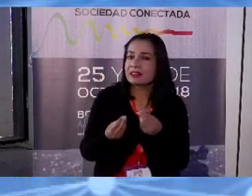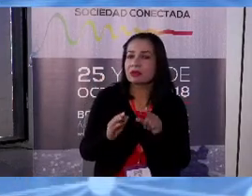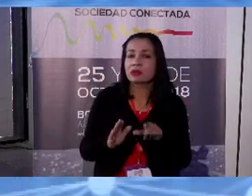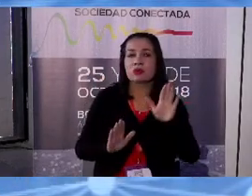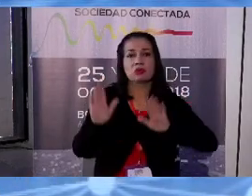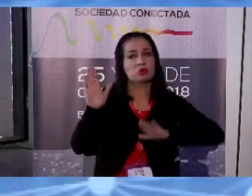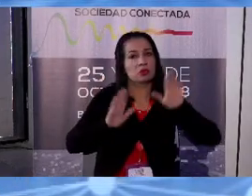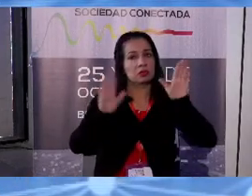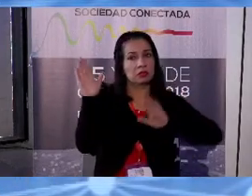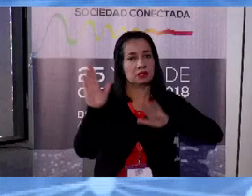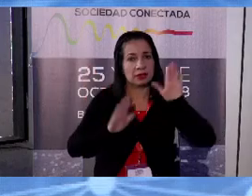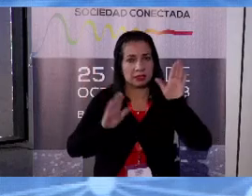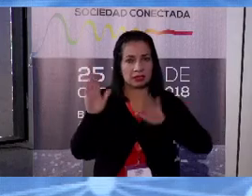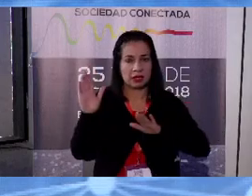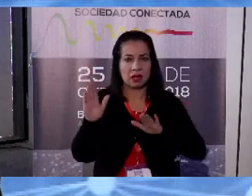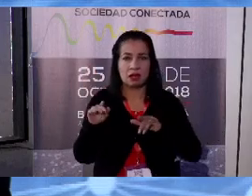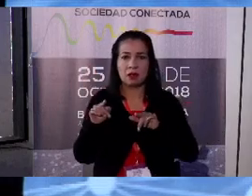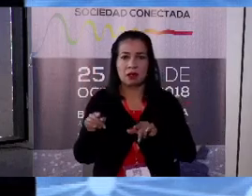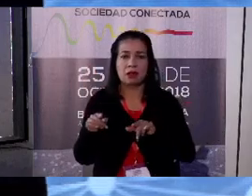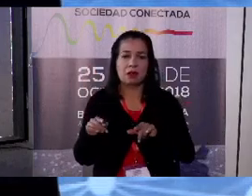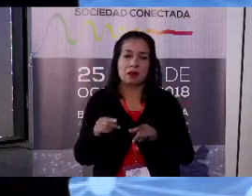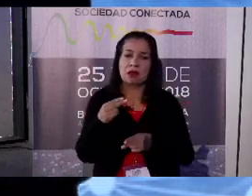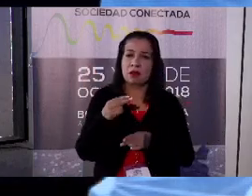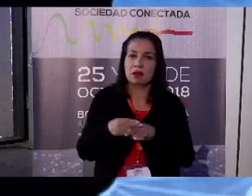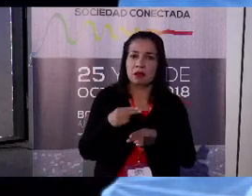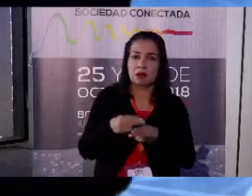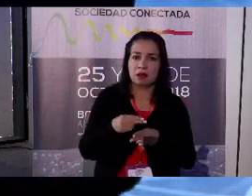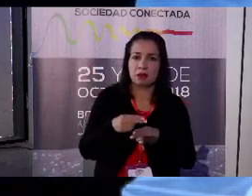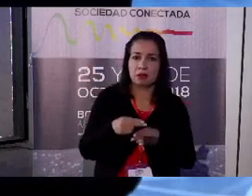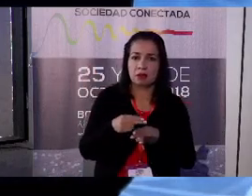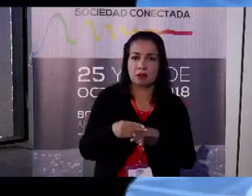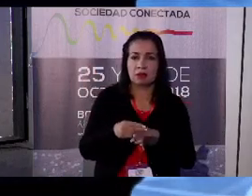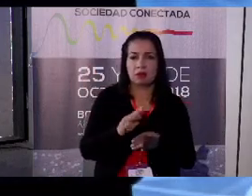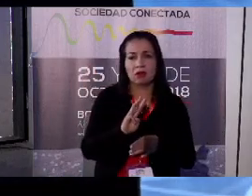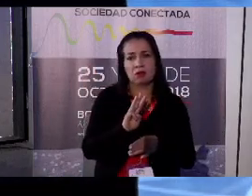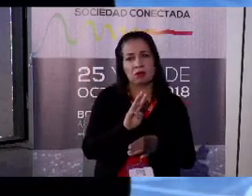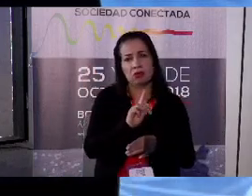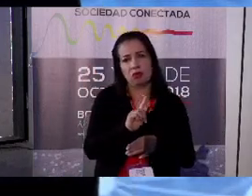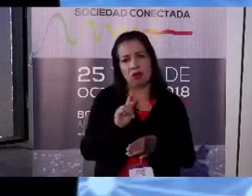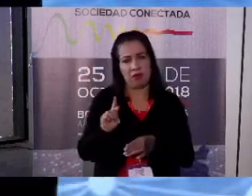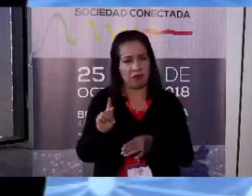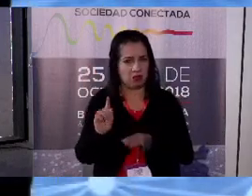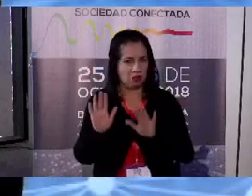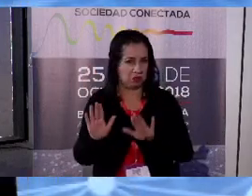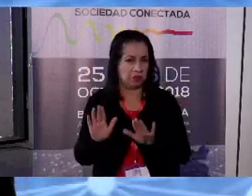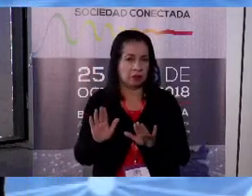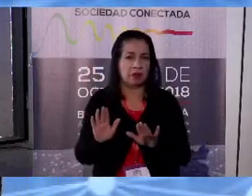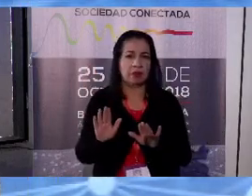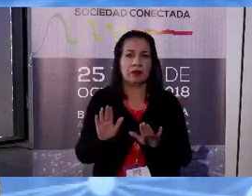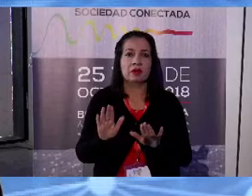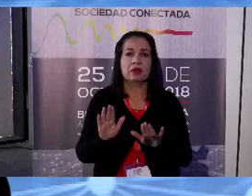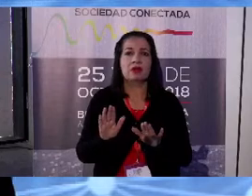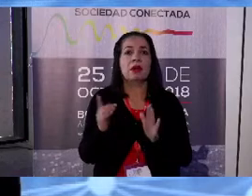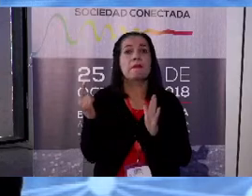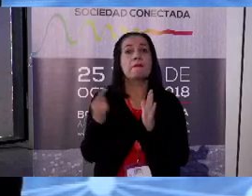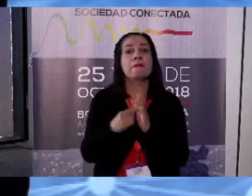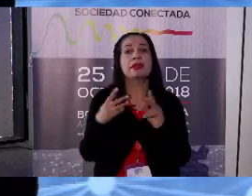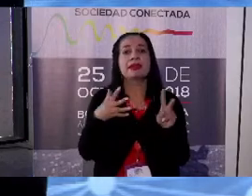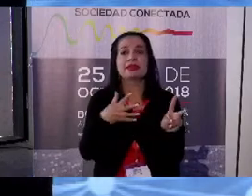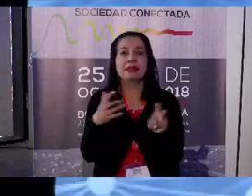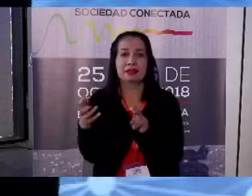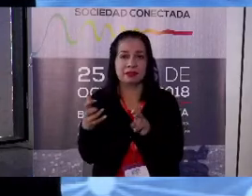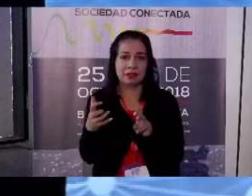subasta de lo que damos en Llamar aws extendido a nivel de la O sea 17002